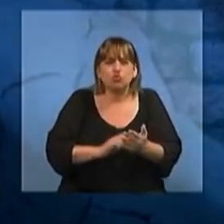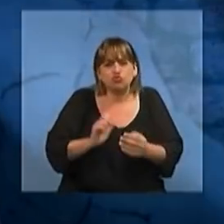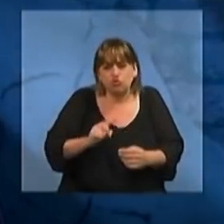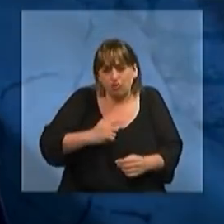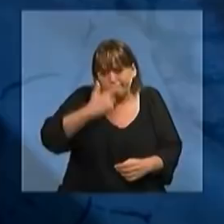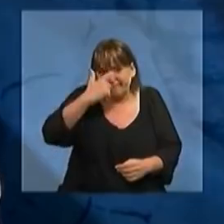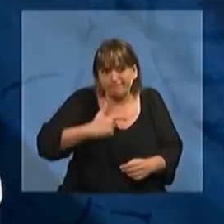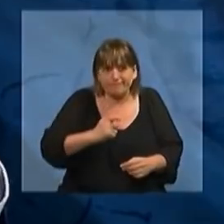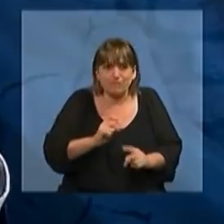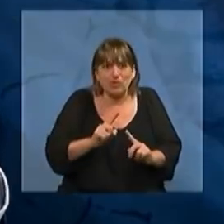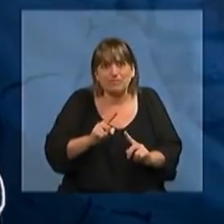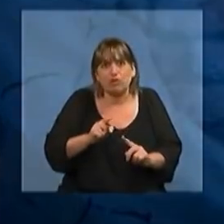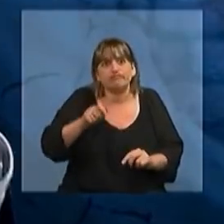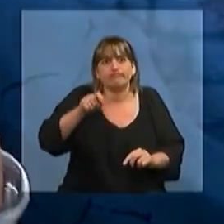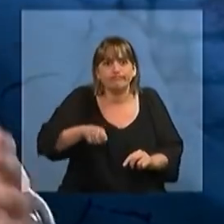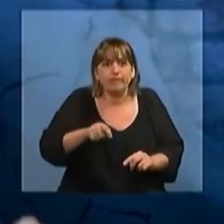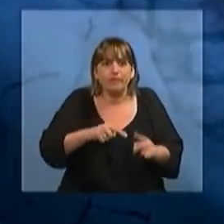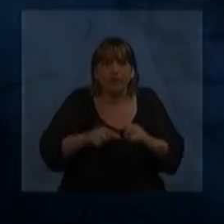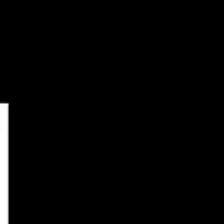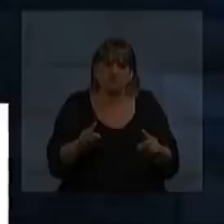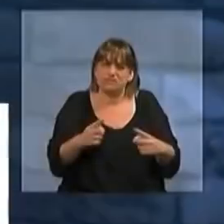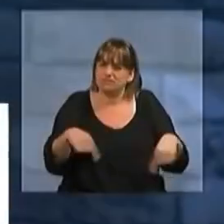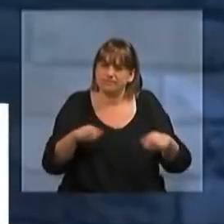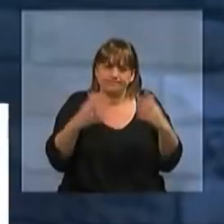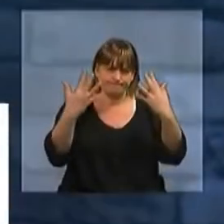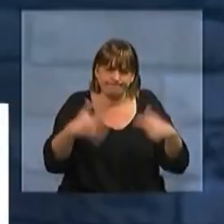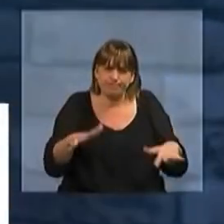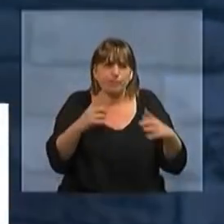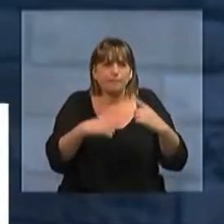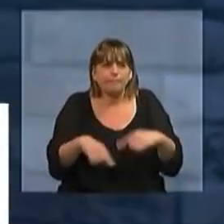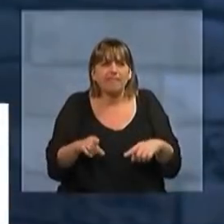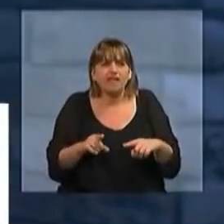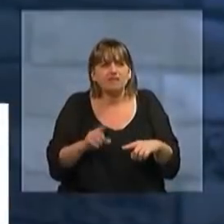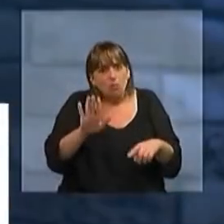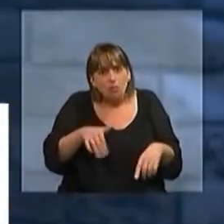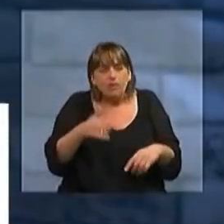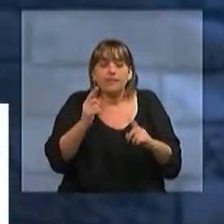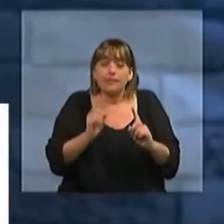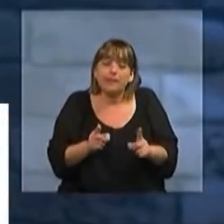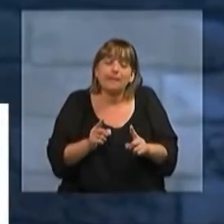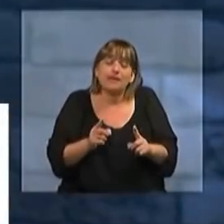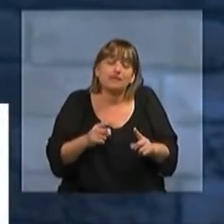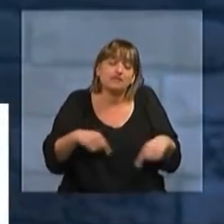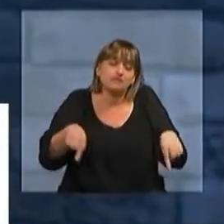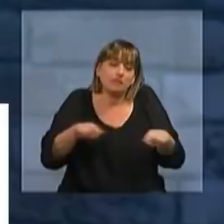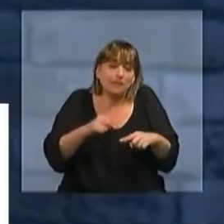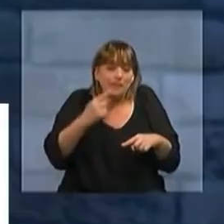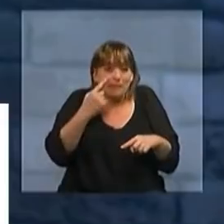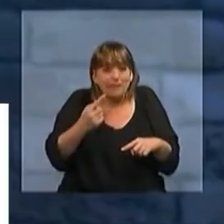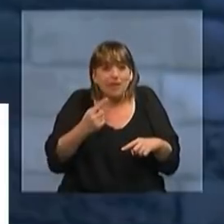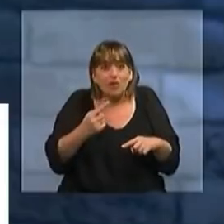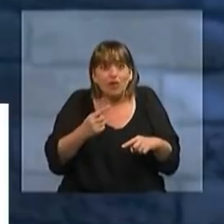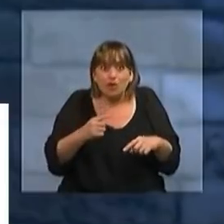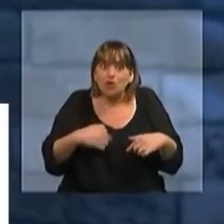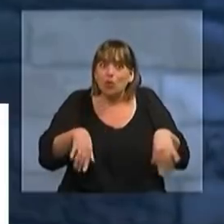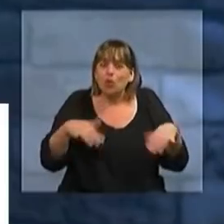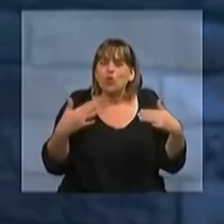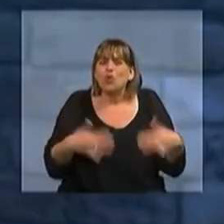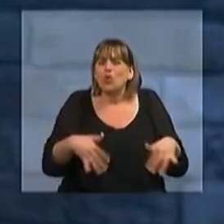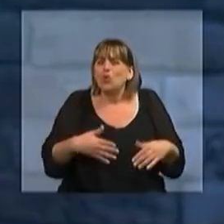tú dictás un acto jurídico, lo tenés que hacer cumplir. Después, una demostración que me llena